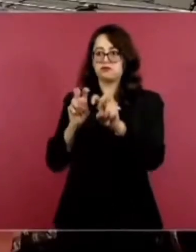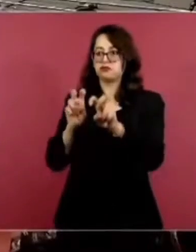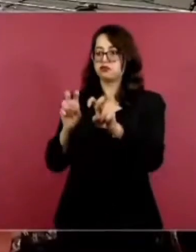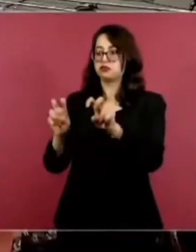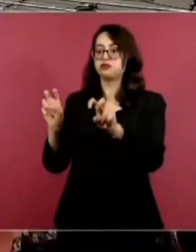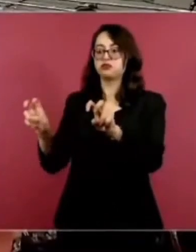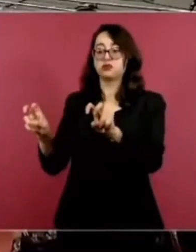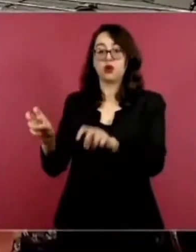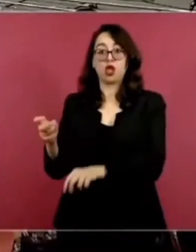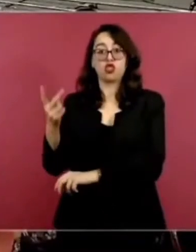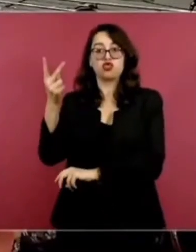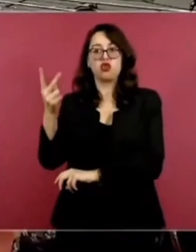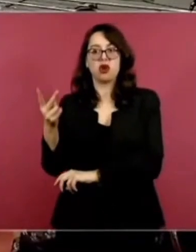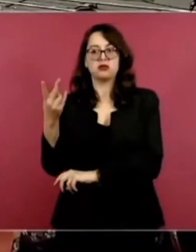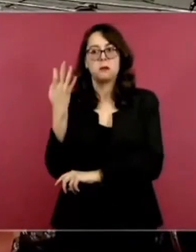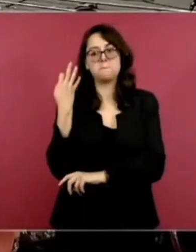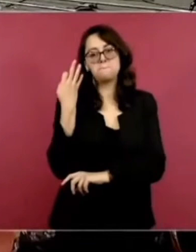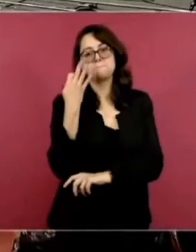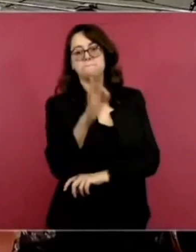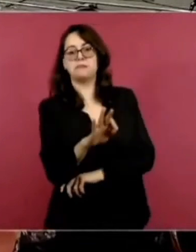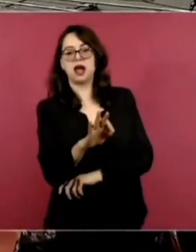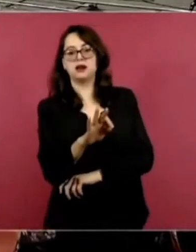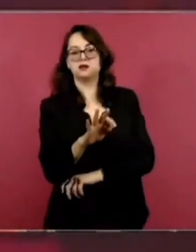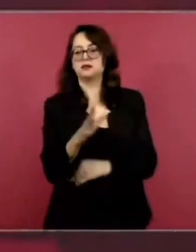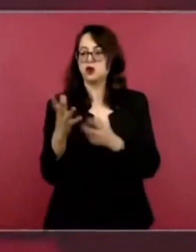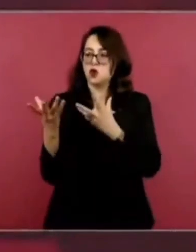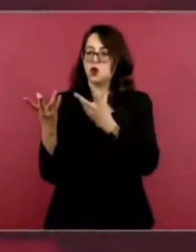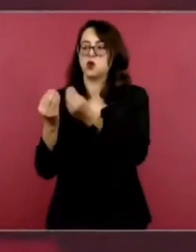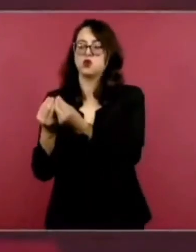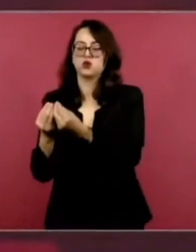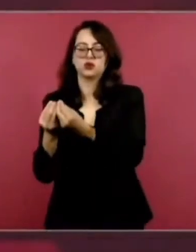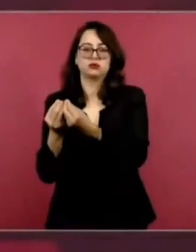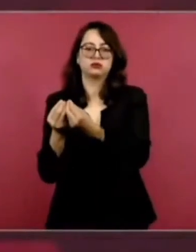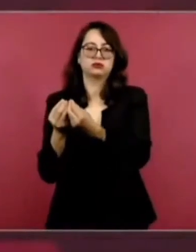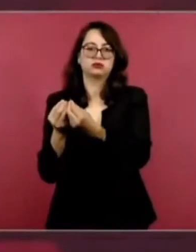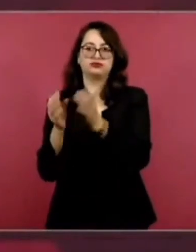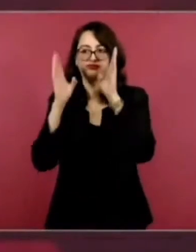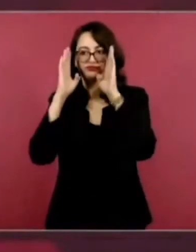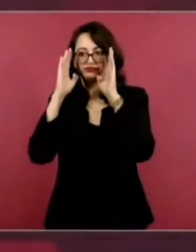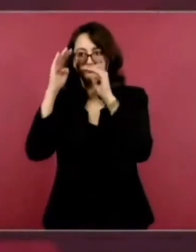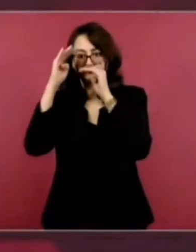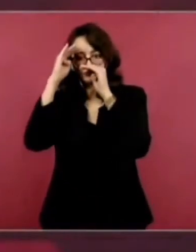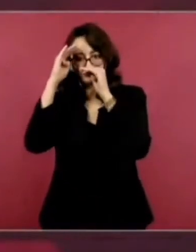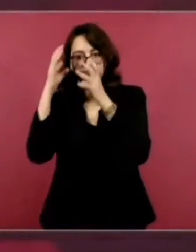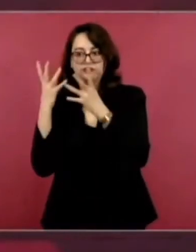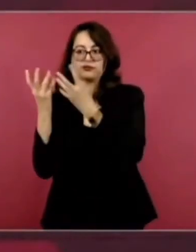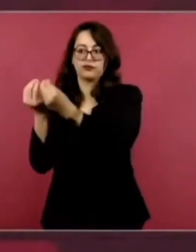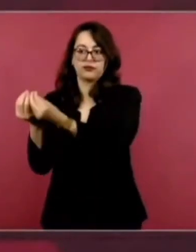se fueron al bloque conservador.